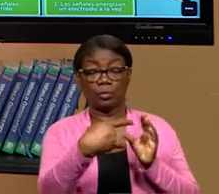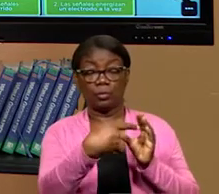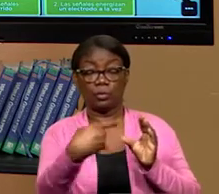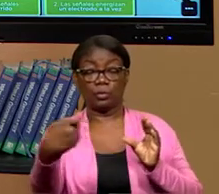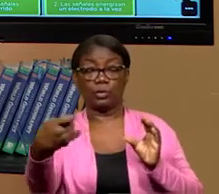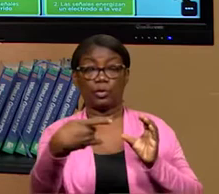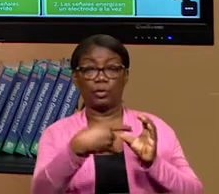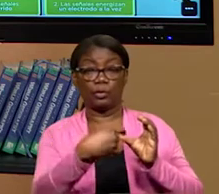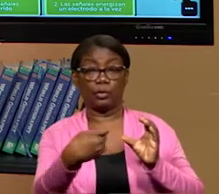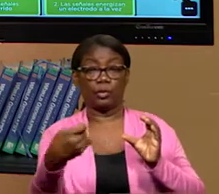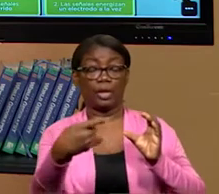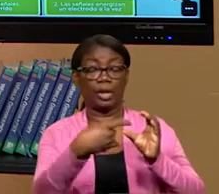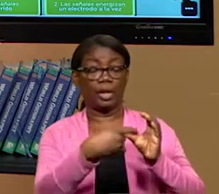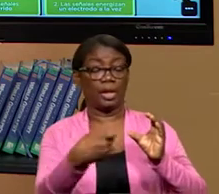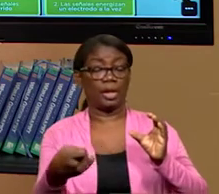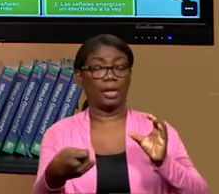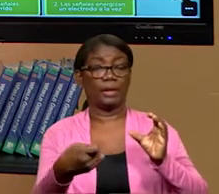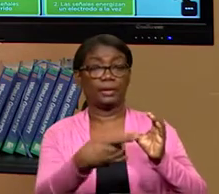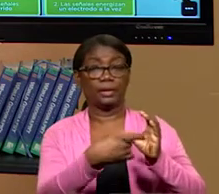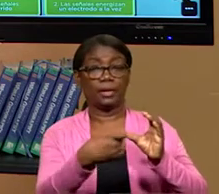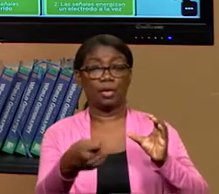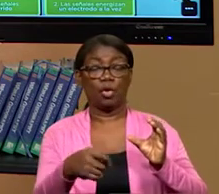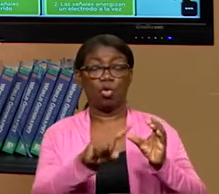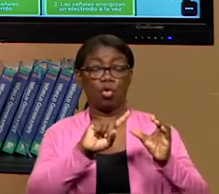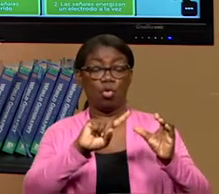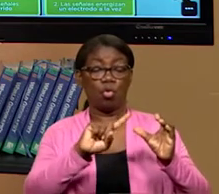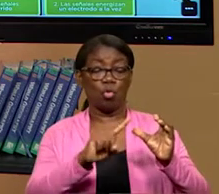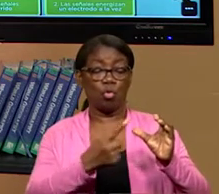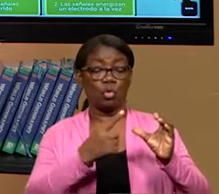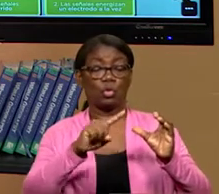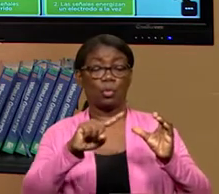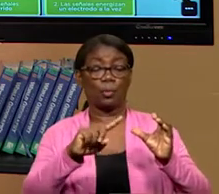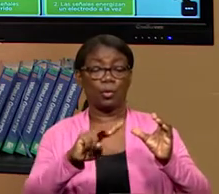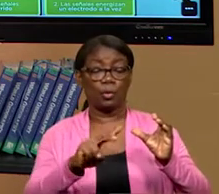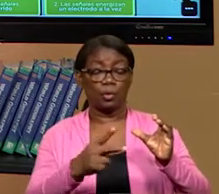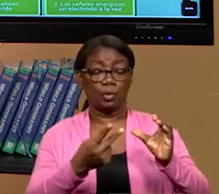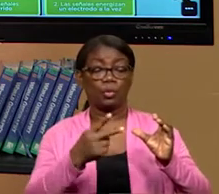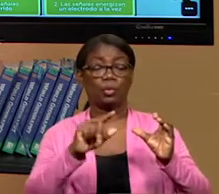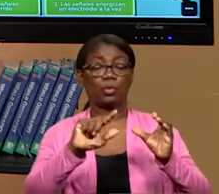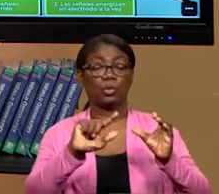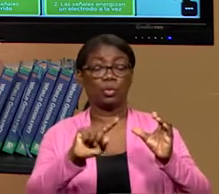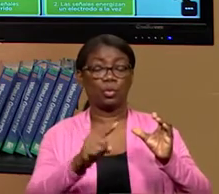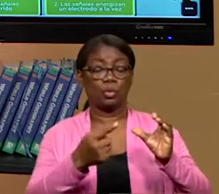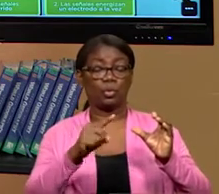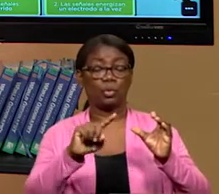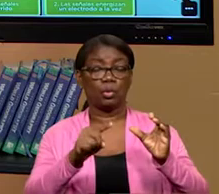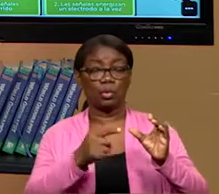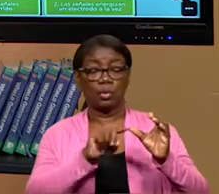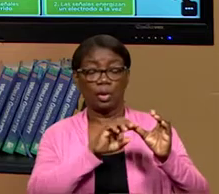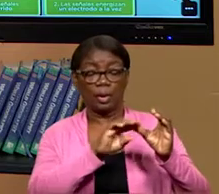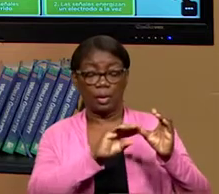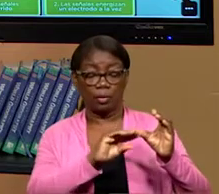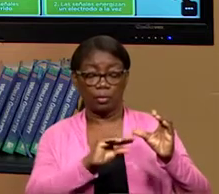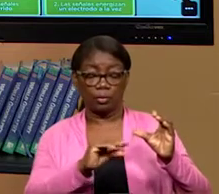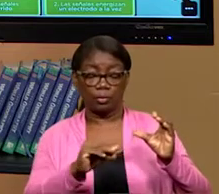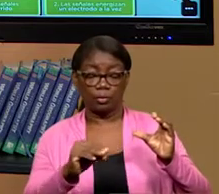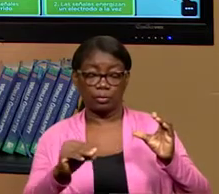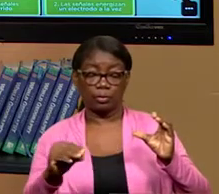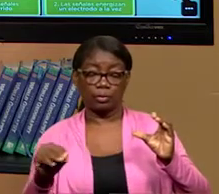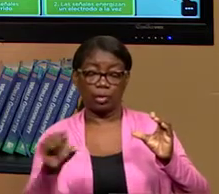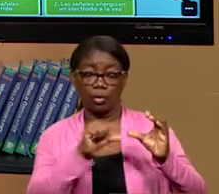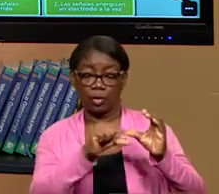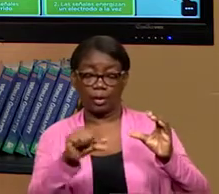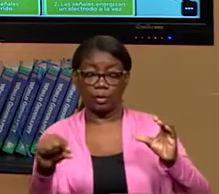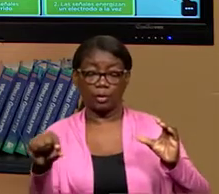fungir, ¿verdad?, o energizarse uno por uno y posteriormente generar ese barrido, ¿verdad?,